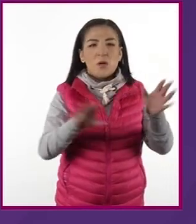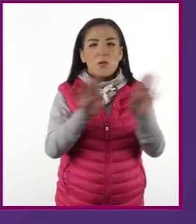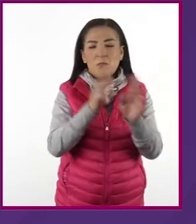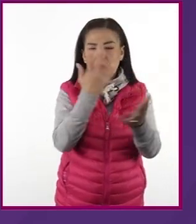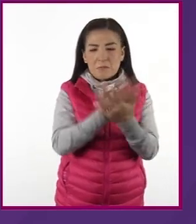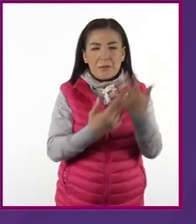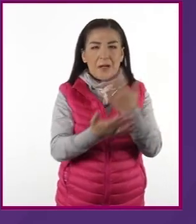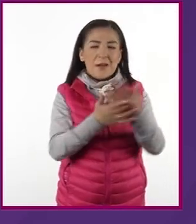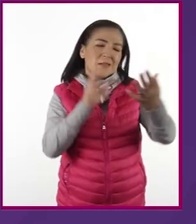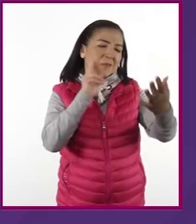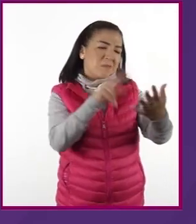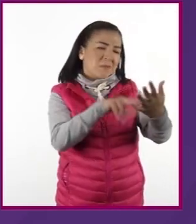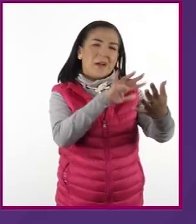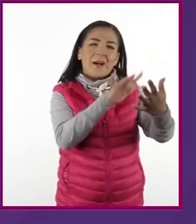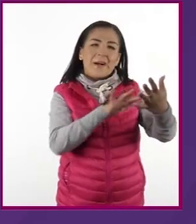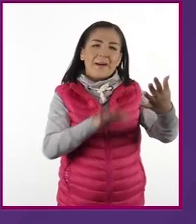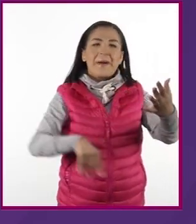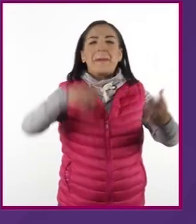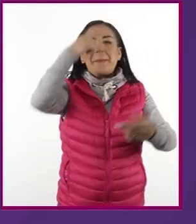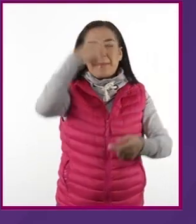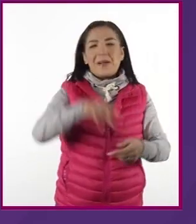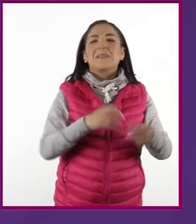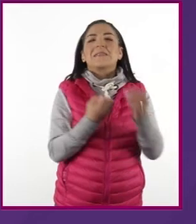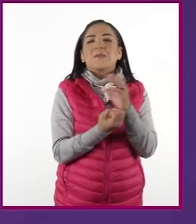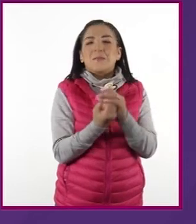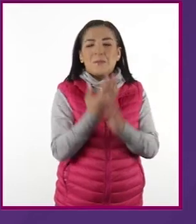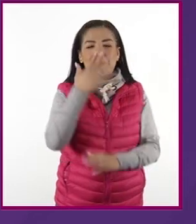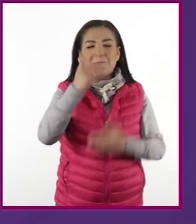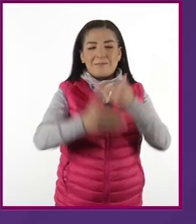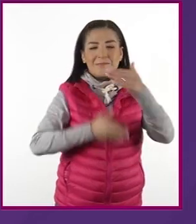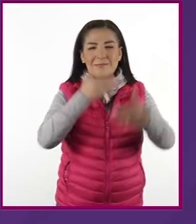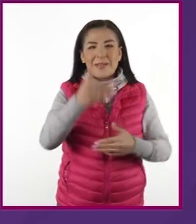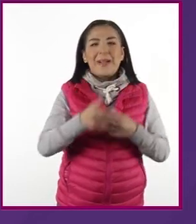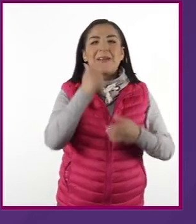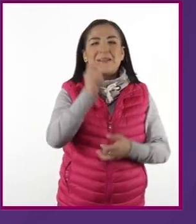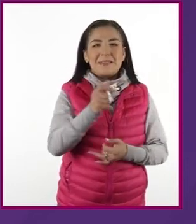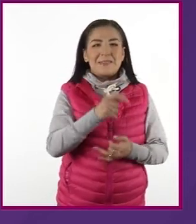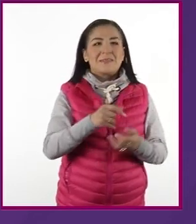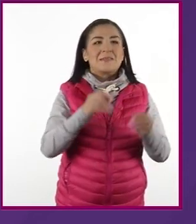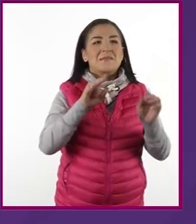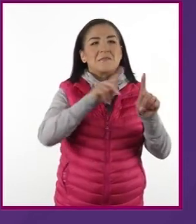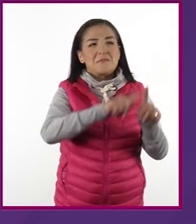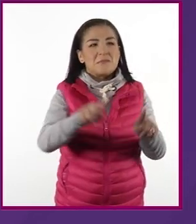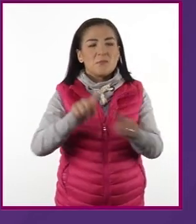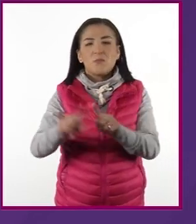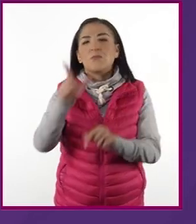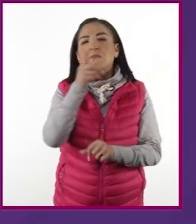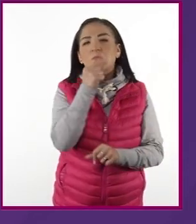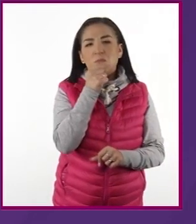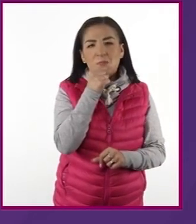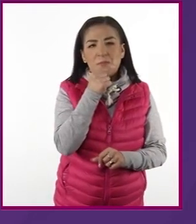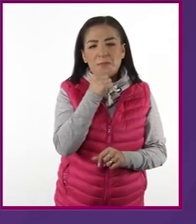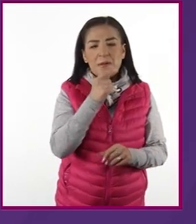intento de actualizar la dispersa producción policial escrita en América